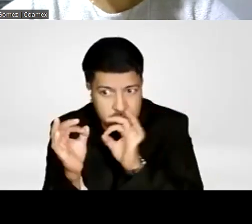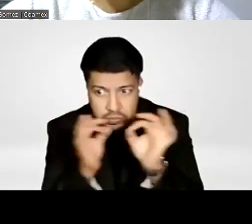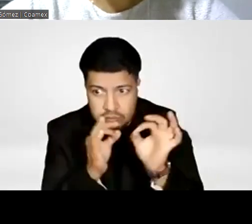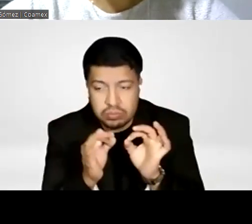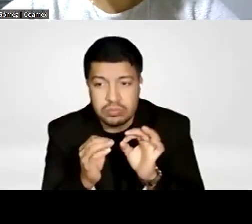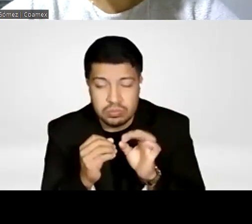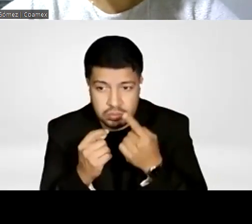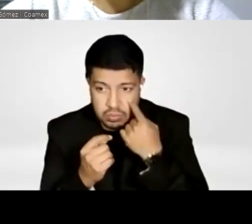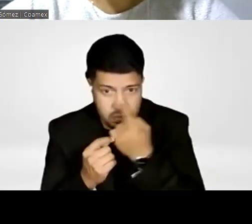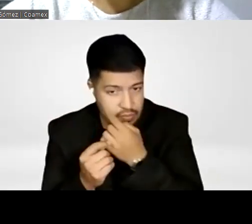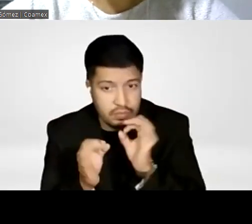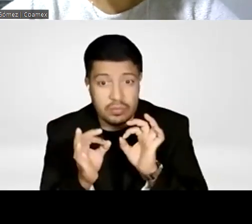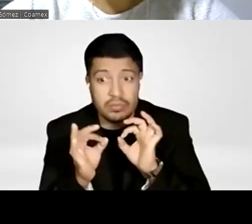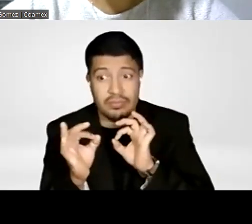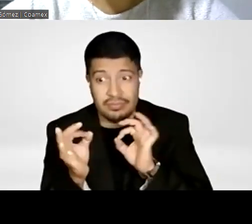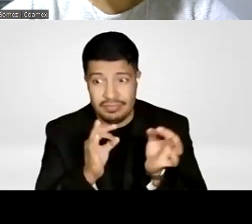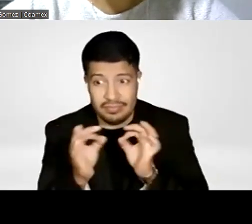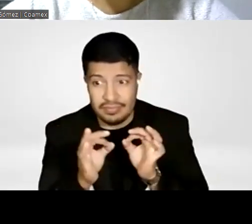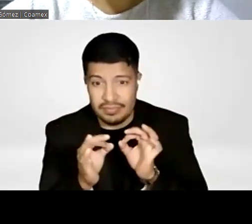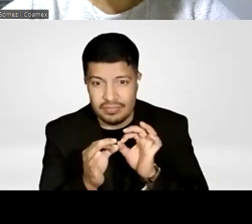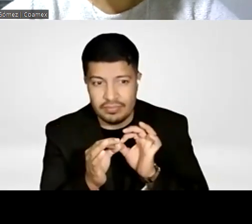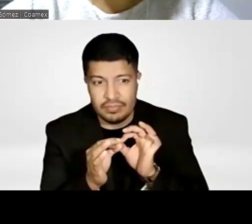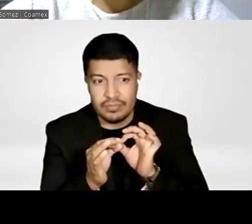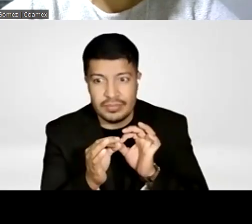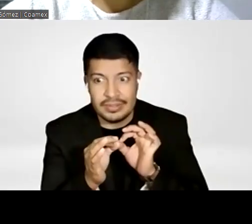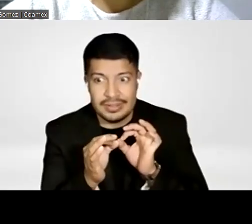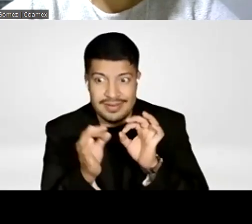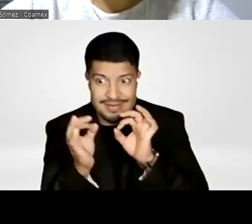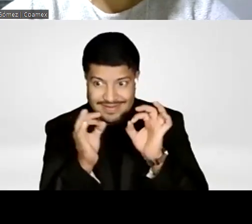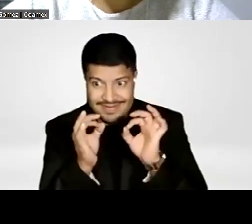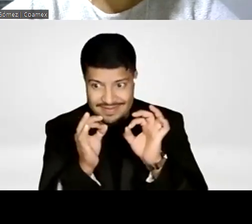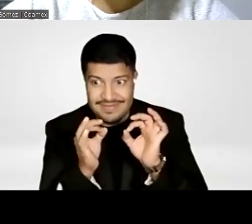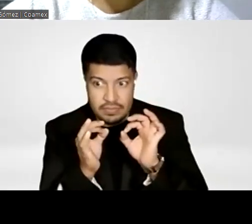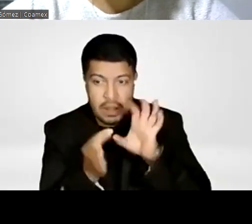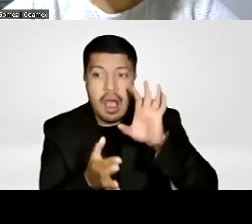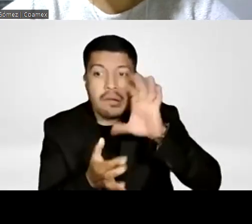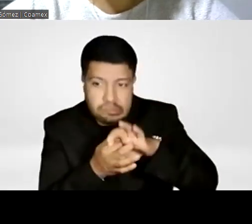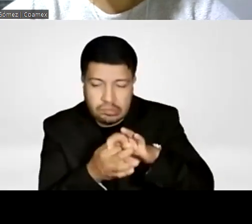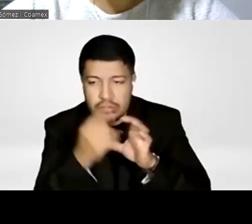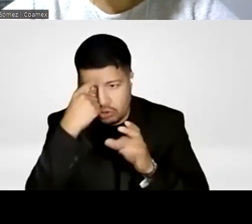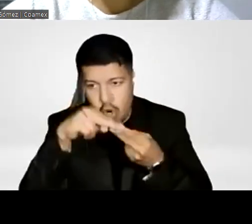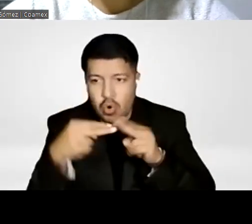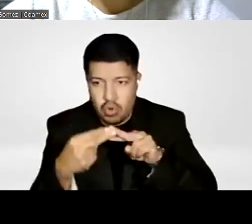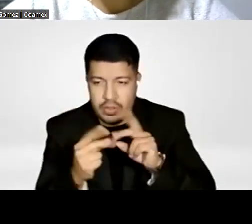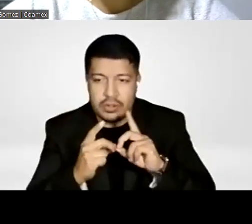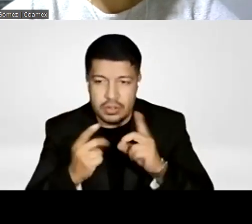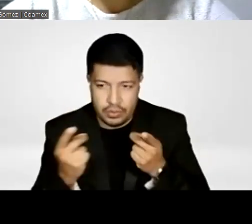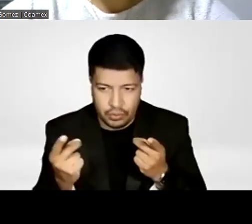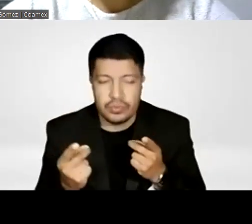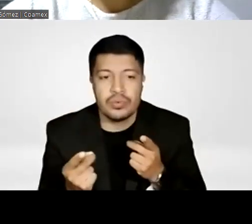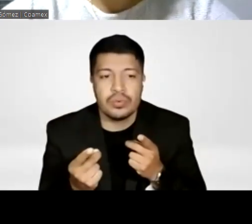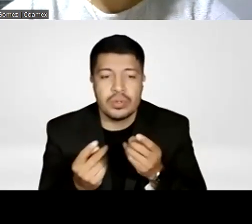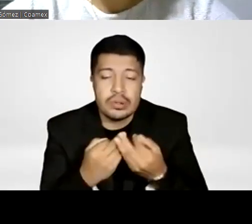mucho que ver es un motor importante para el neurodesarrollo, pero sería importante descartar